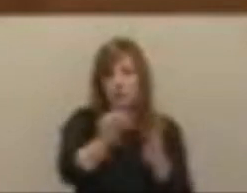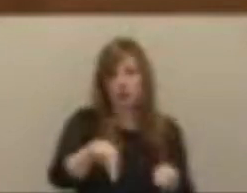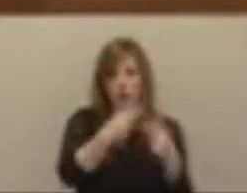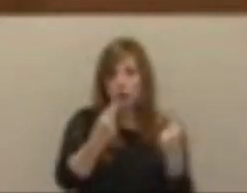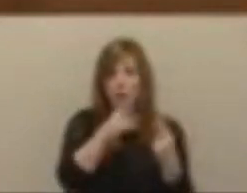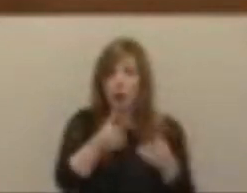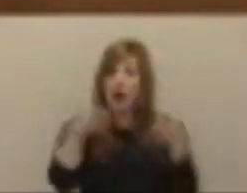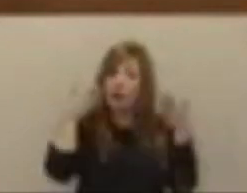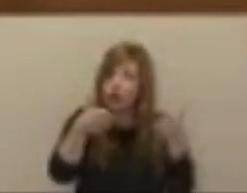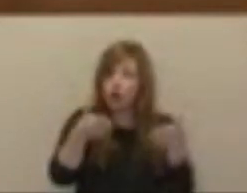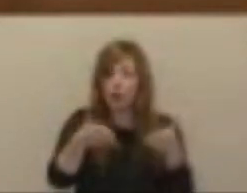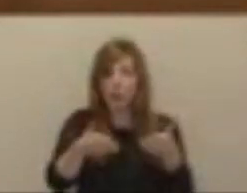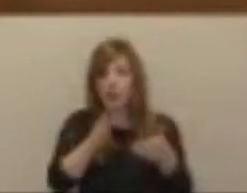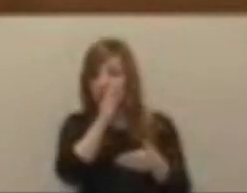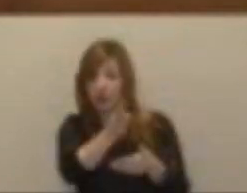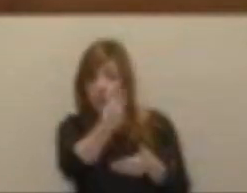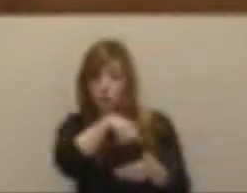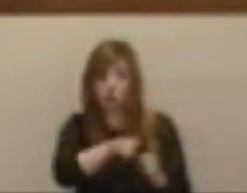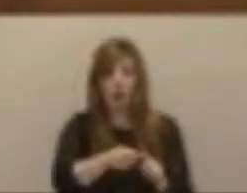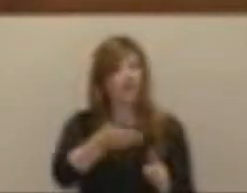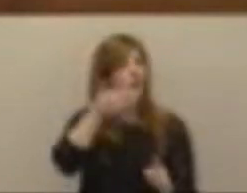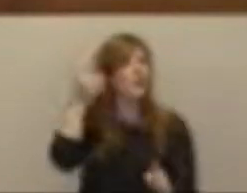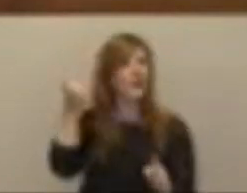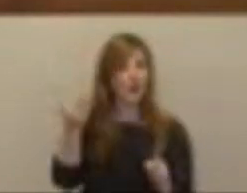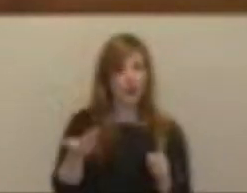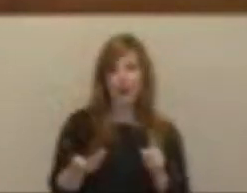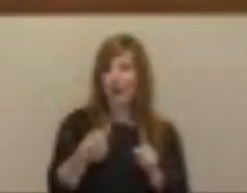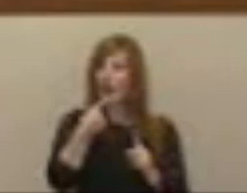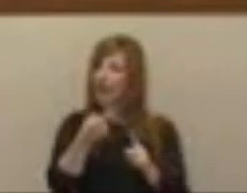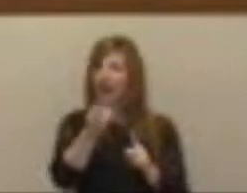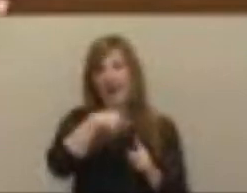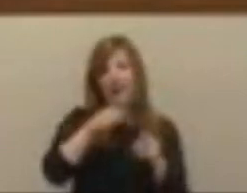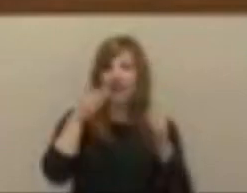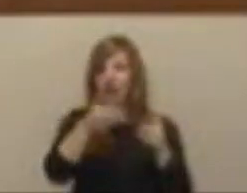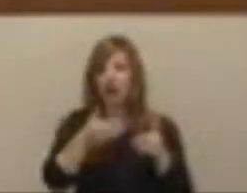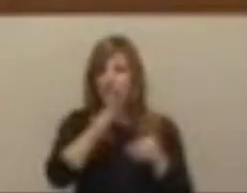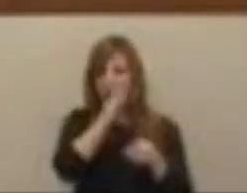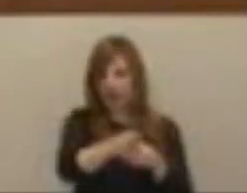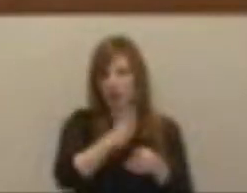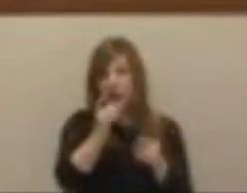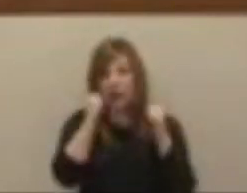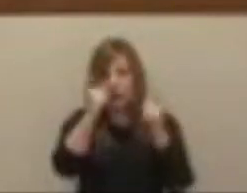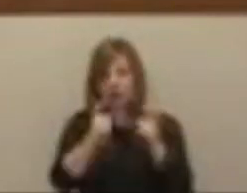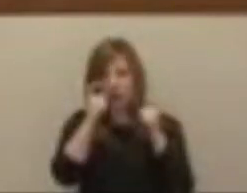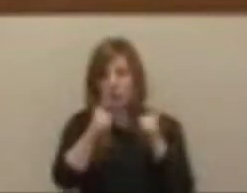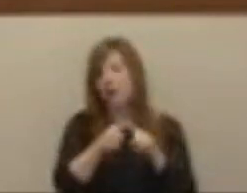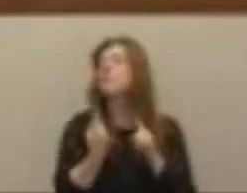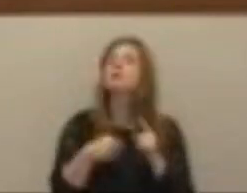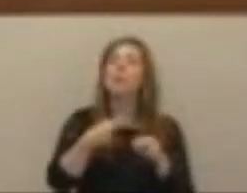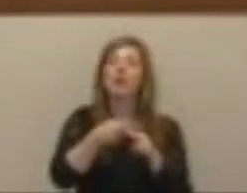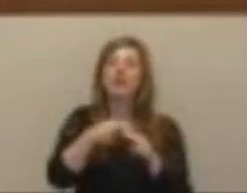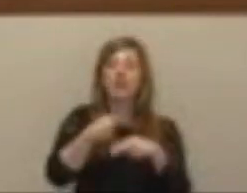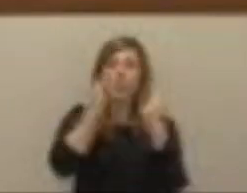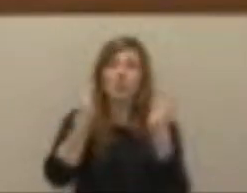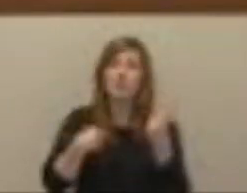lo que ustedes presumen que es lo que preservan, ¿no? A la hora de intentar desarrollar políticas públicas. ¿Se preservan los